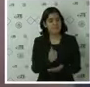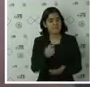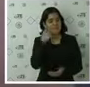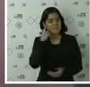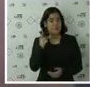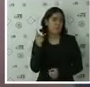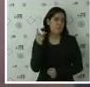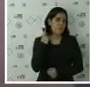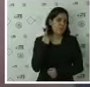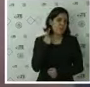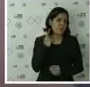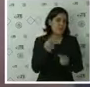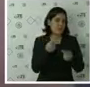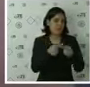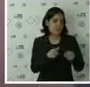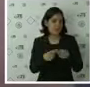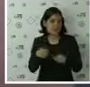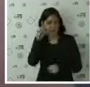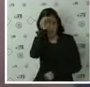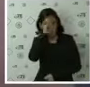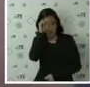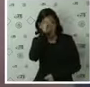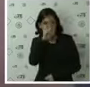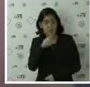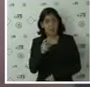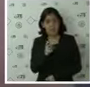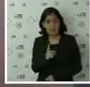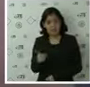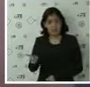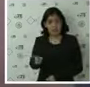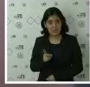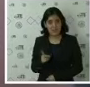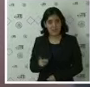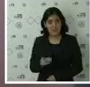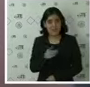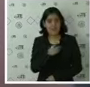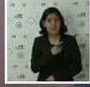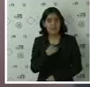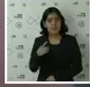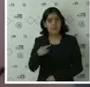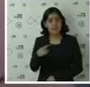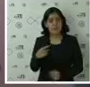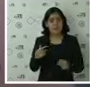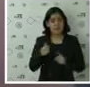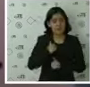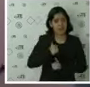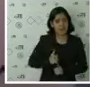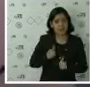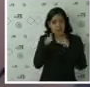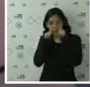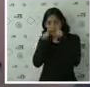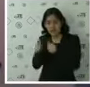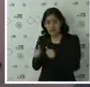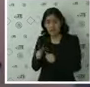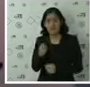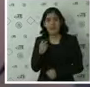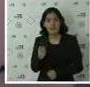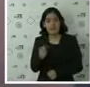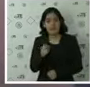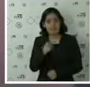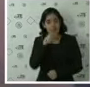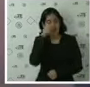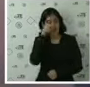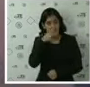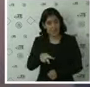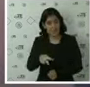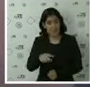de dar a conocer sus puntos de vista y de ser escuchadas y escuchados, porque eso es lo que importa en un país como el nuestro, en un país